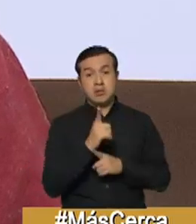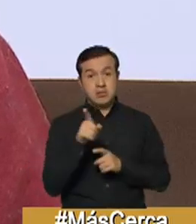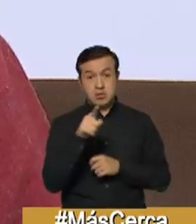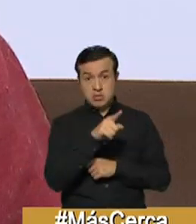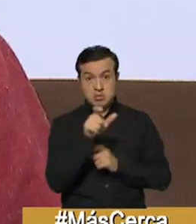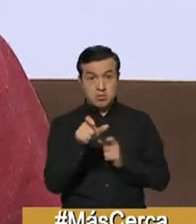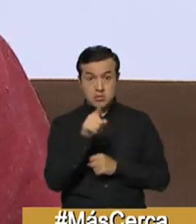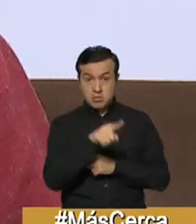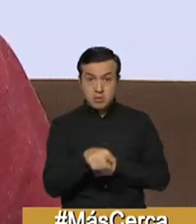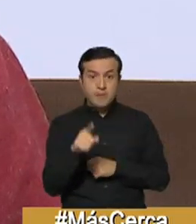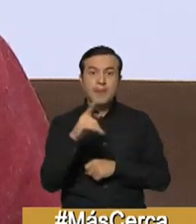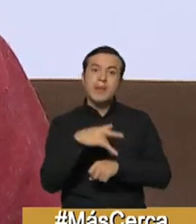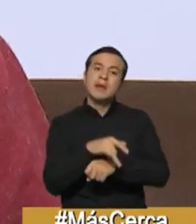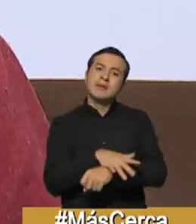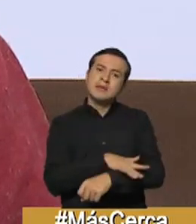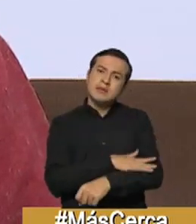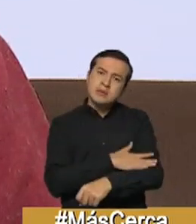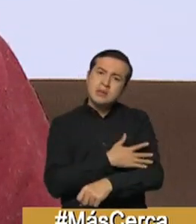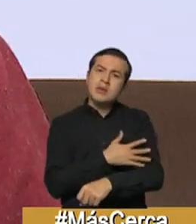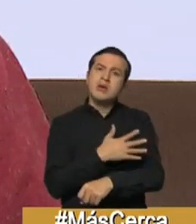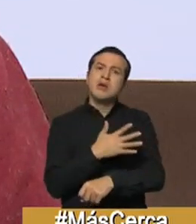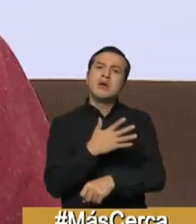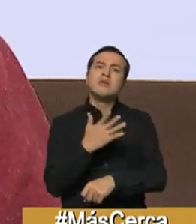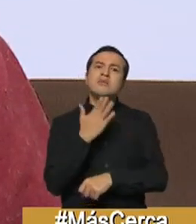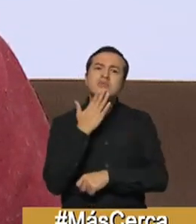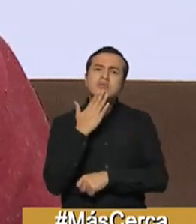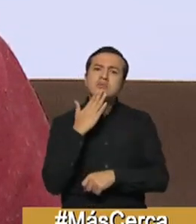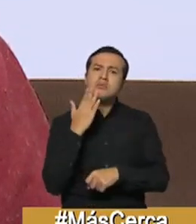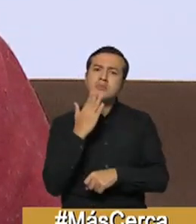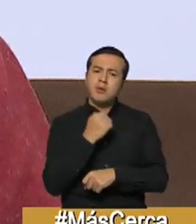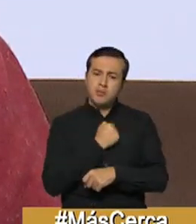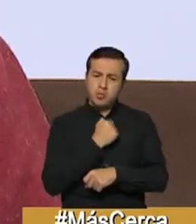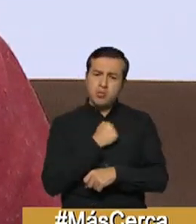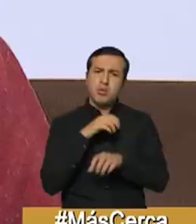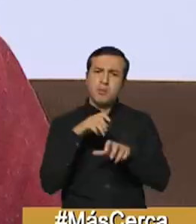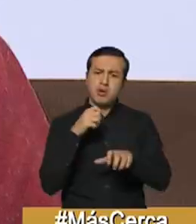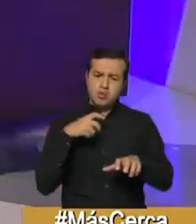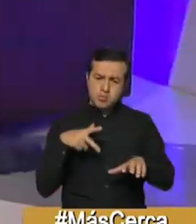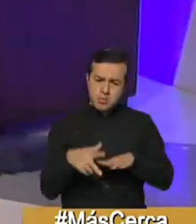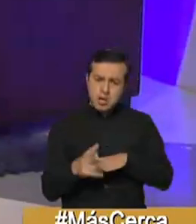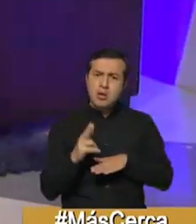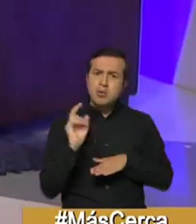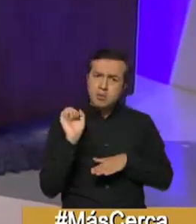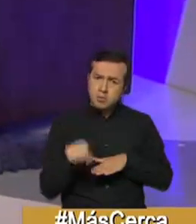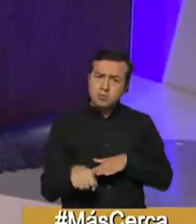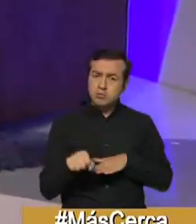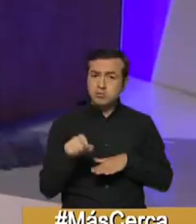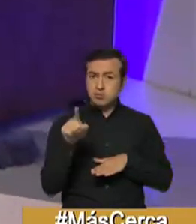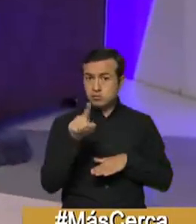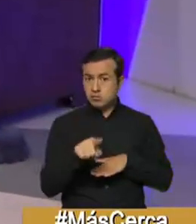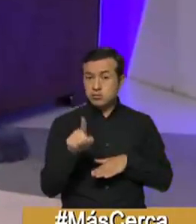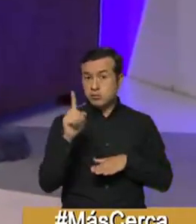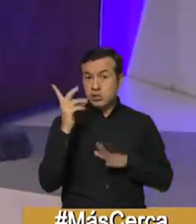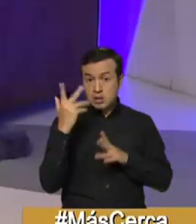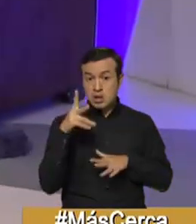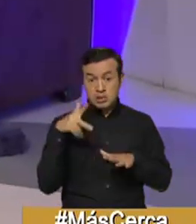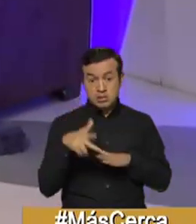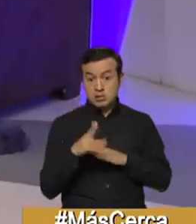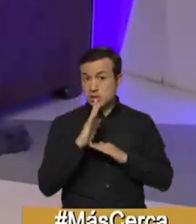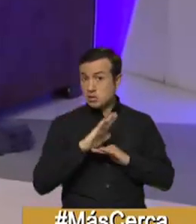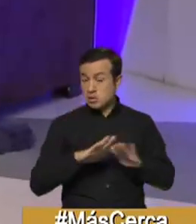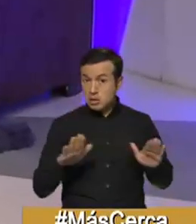las personas concienticemos y busquemos cómo esterilizar nuestros propios perros. Y si es que una vez ya